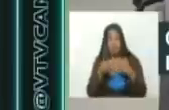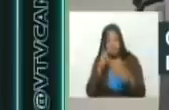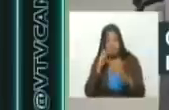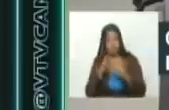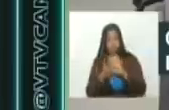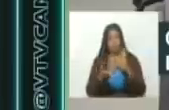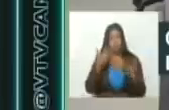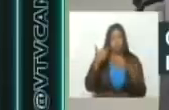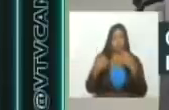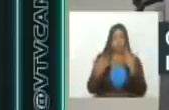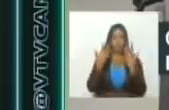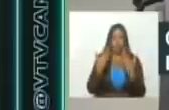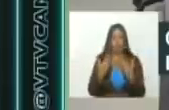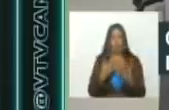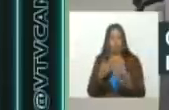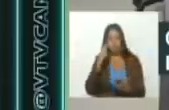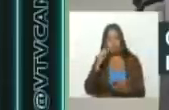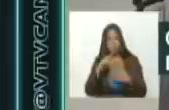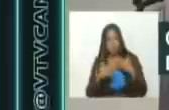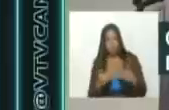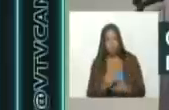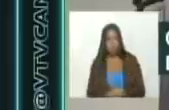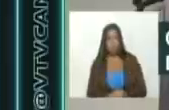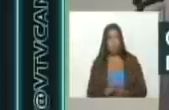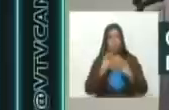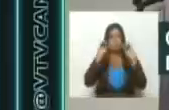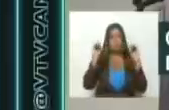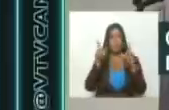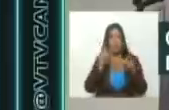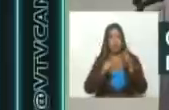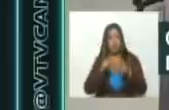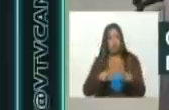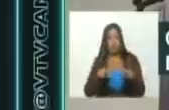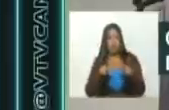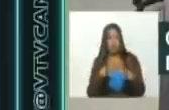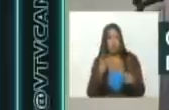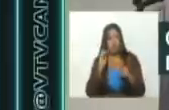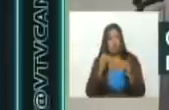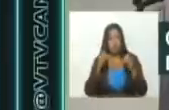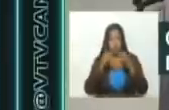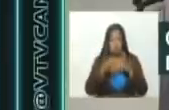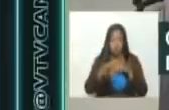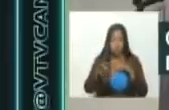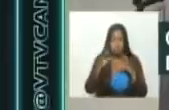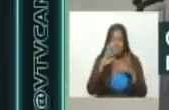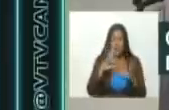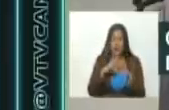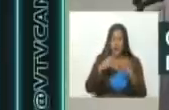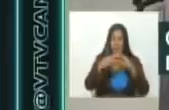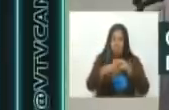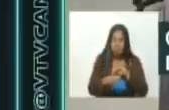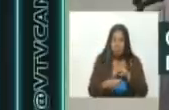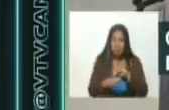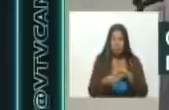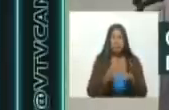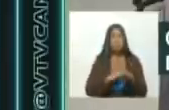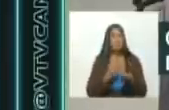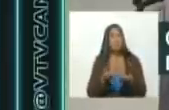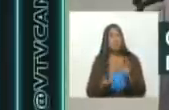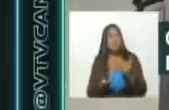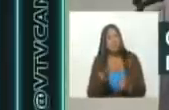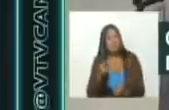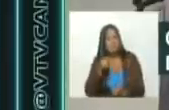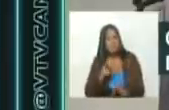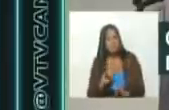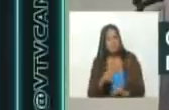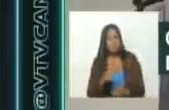allí bastantes reacciones polémicas, incluso llamados de algunos sectores a que dieran una prórroga para adaptarse. ¿Por qué es